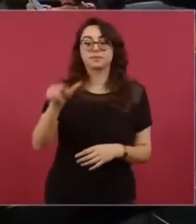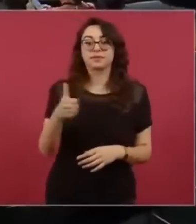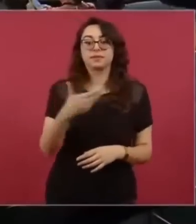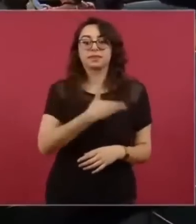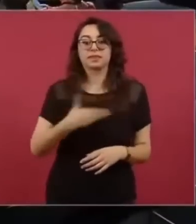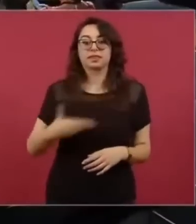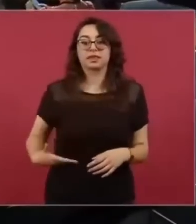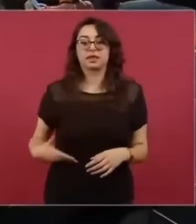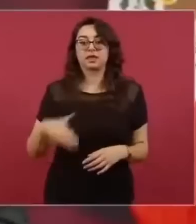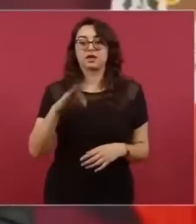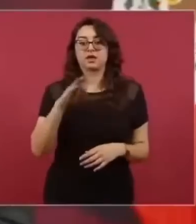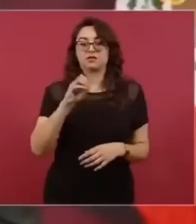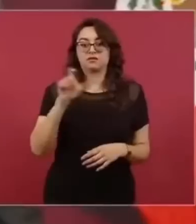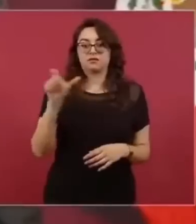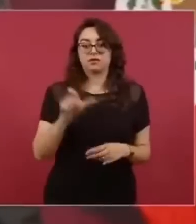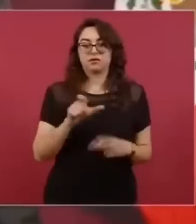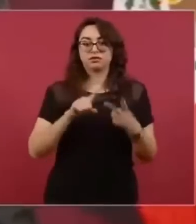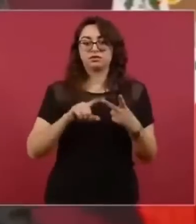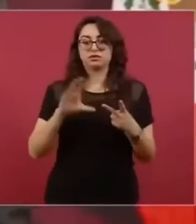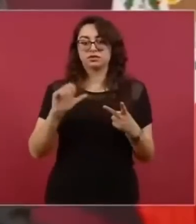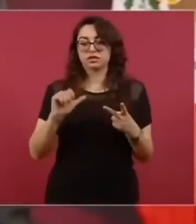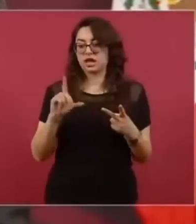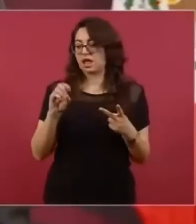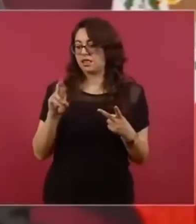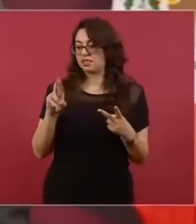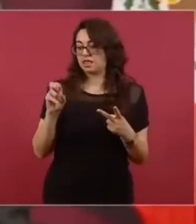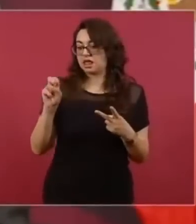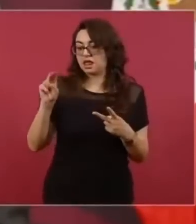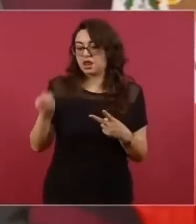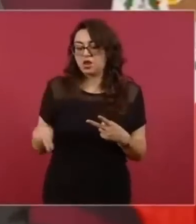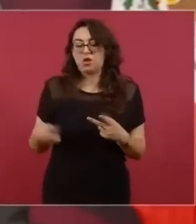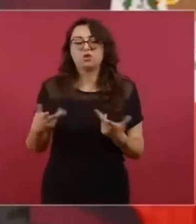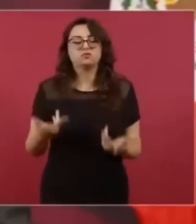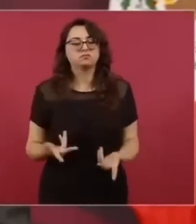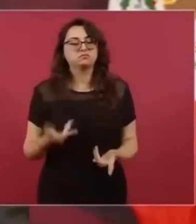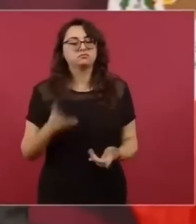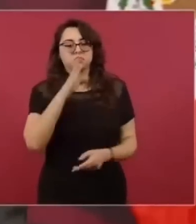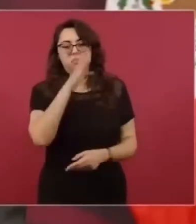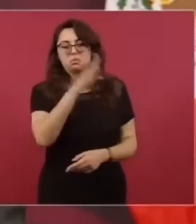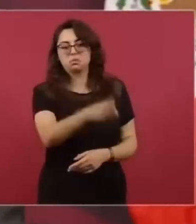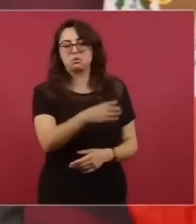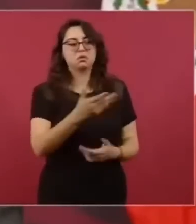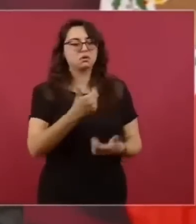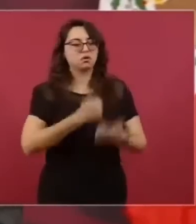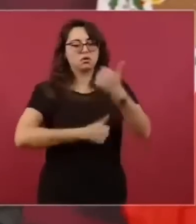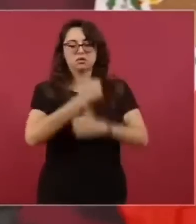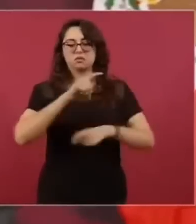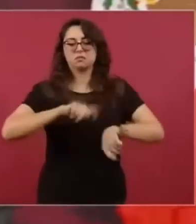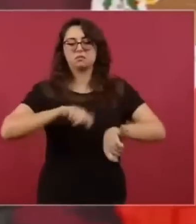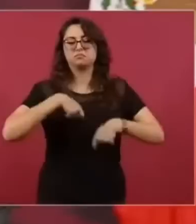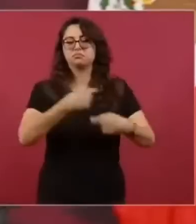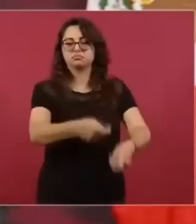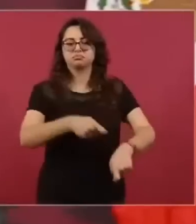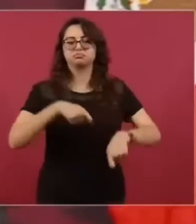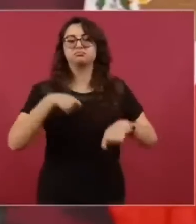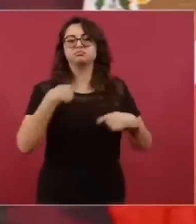Pero me va a costar mucho trabajo convencer a los